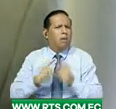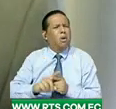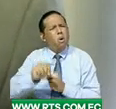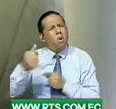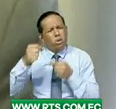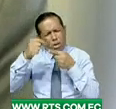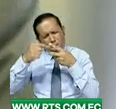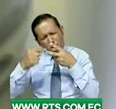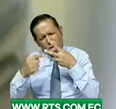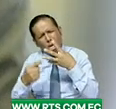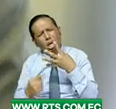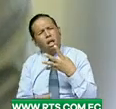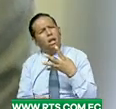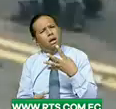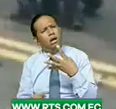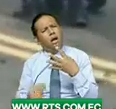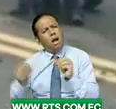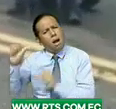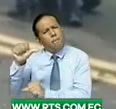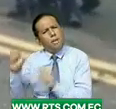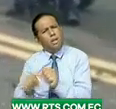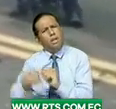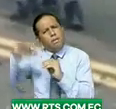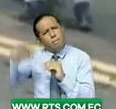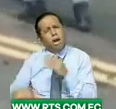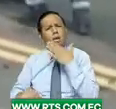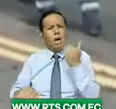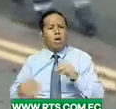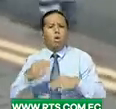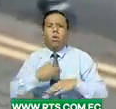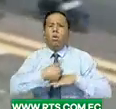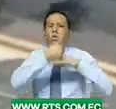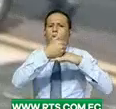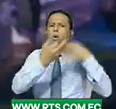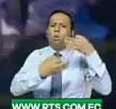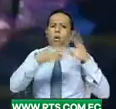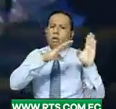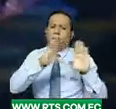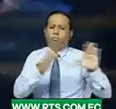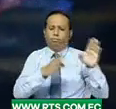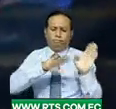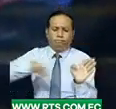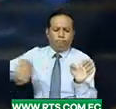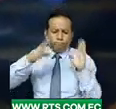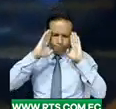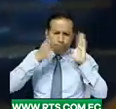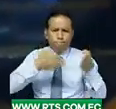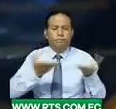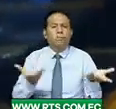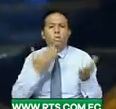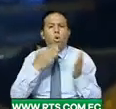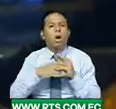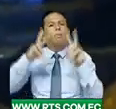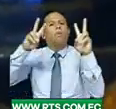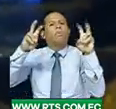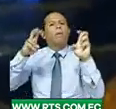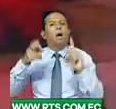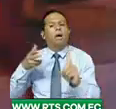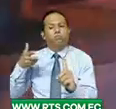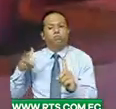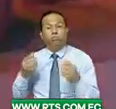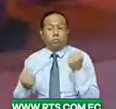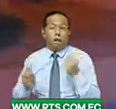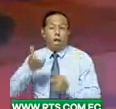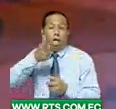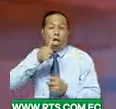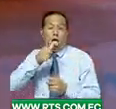otras contravenciones tienen que ser administrativas. Las infracciones que se mantendrán en el COIP son las que producen la muerte de una persona por manejar